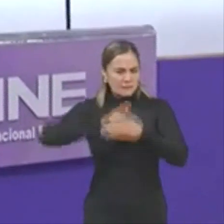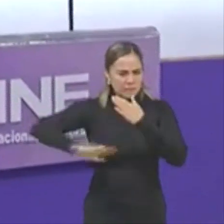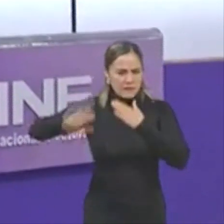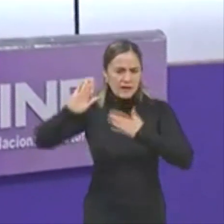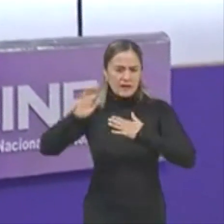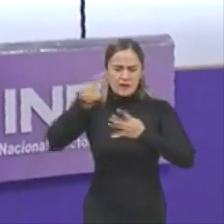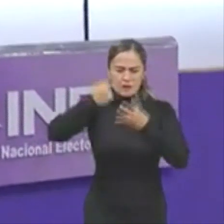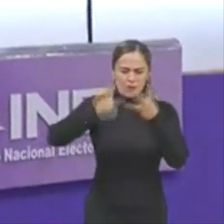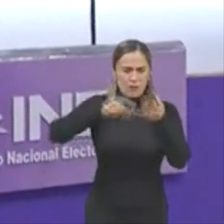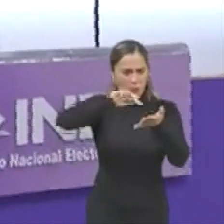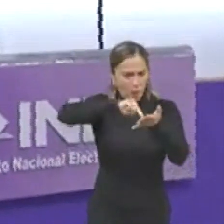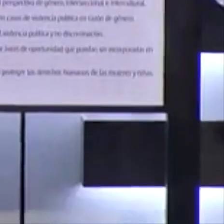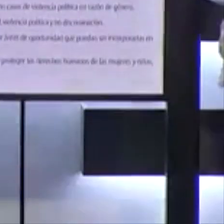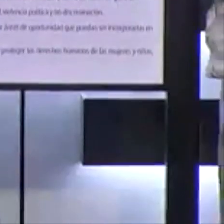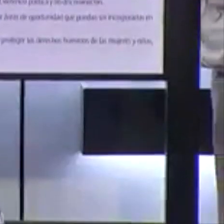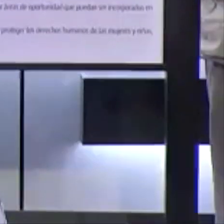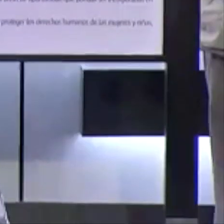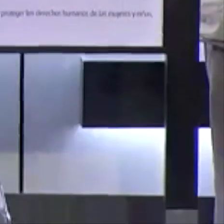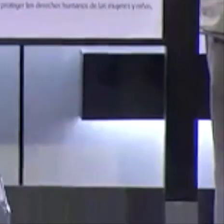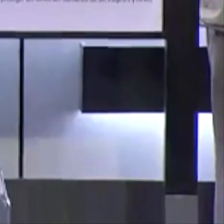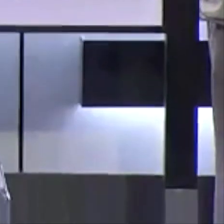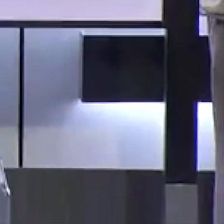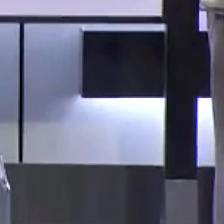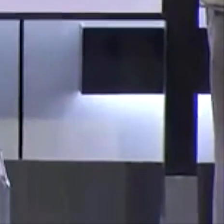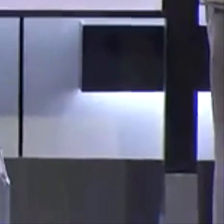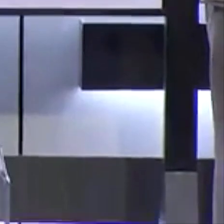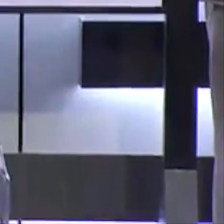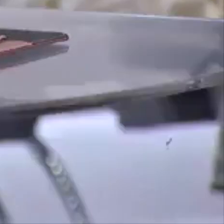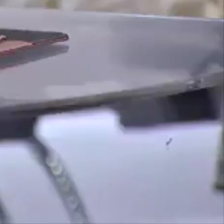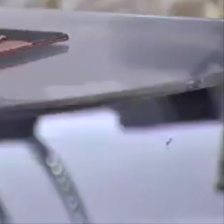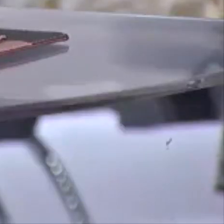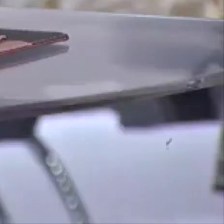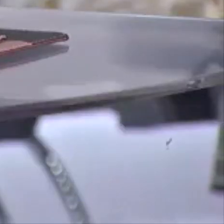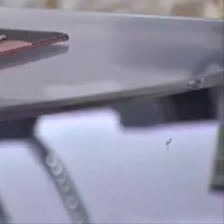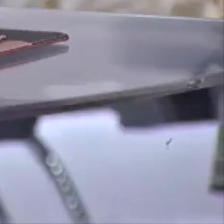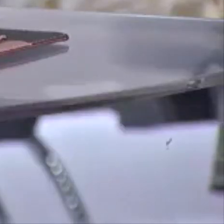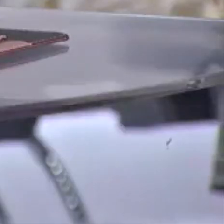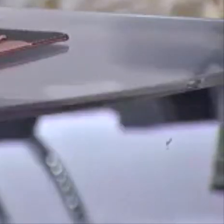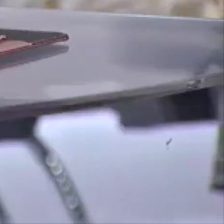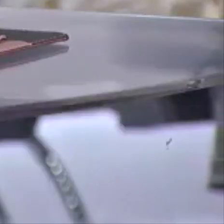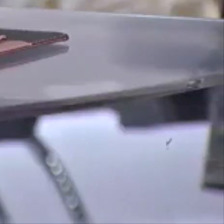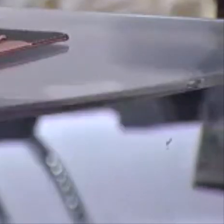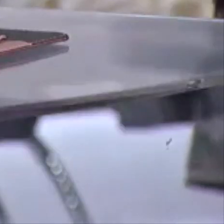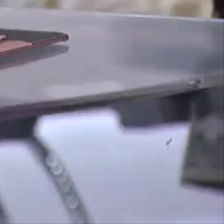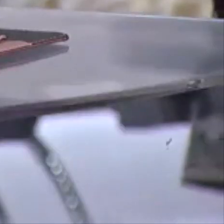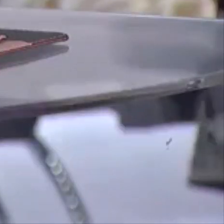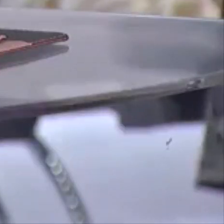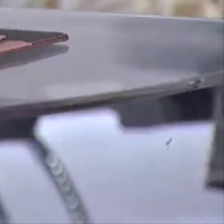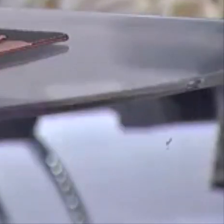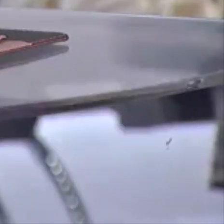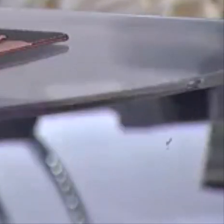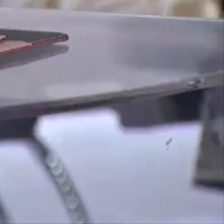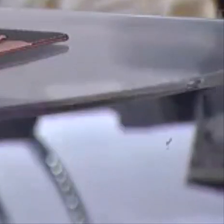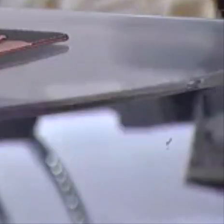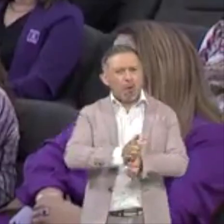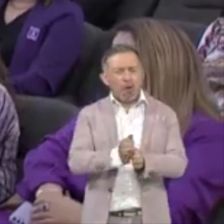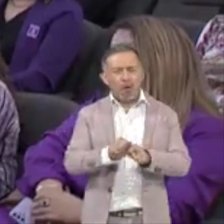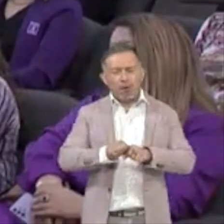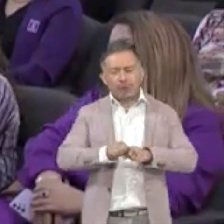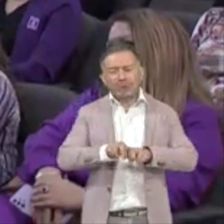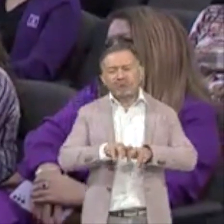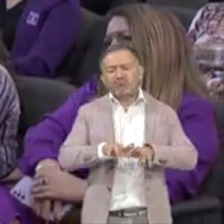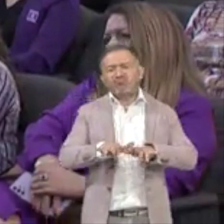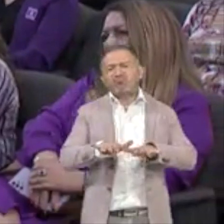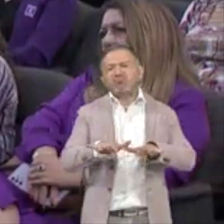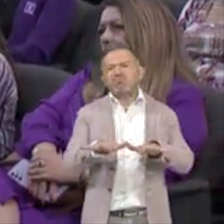se cumpla cada una de sus letras los representantes partidistas coincidieron en la necesidad de contribuir a erradicar la violencia para que cada vez más